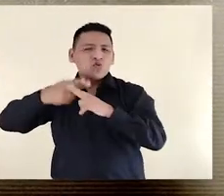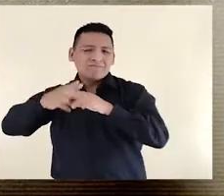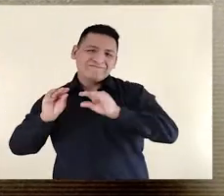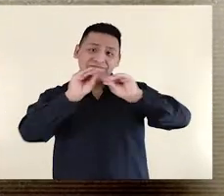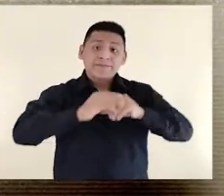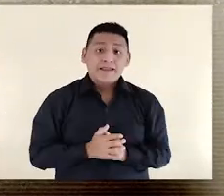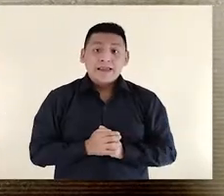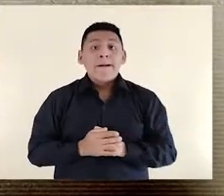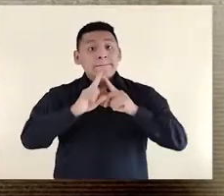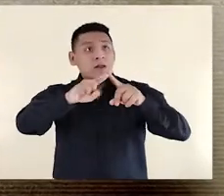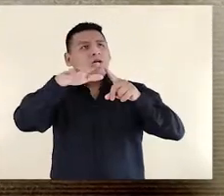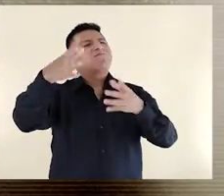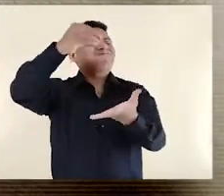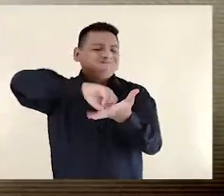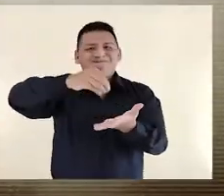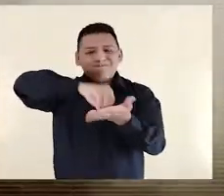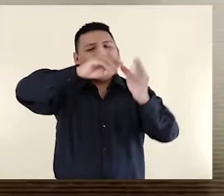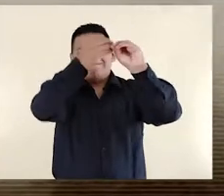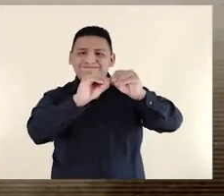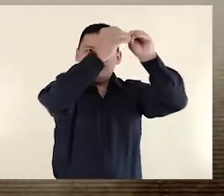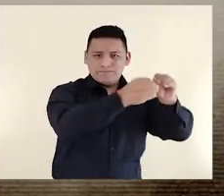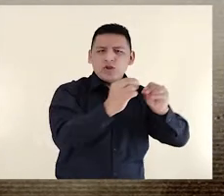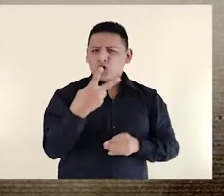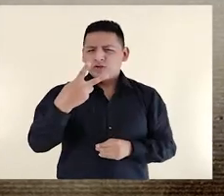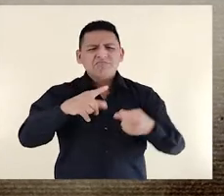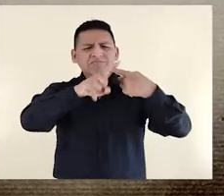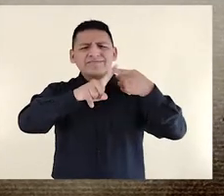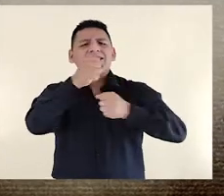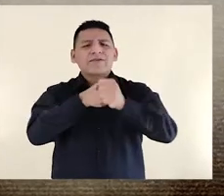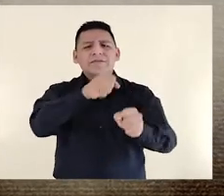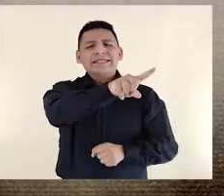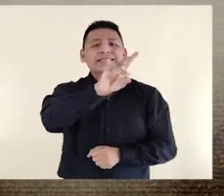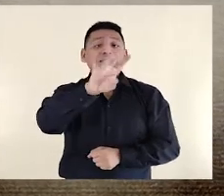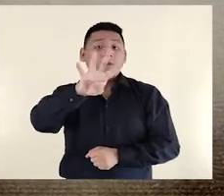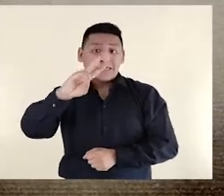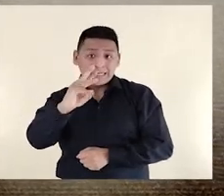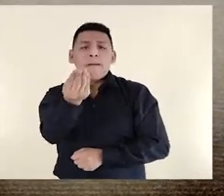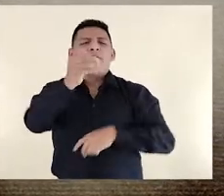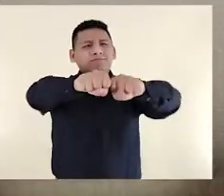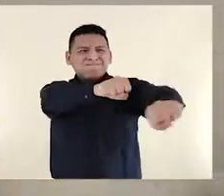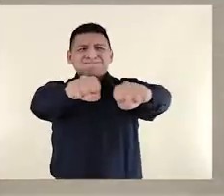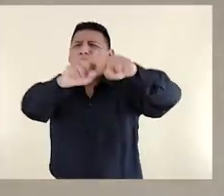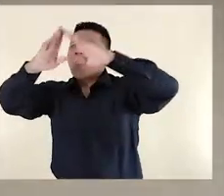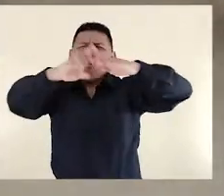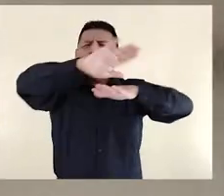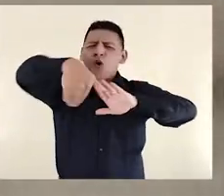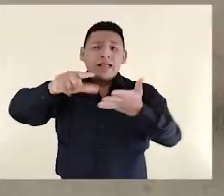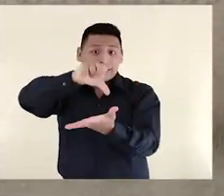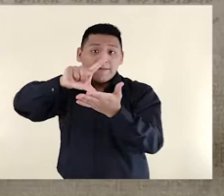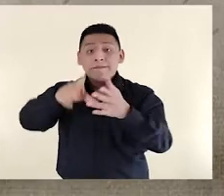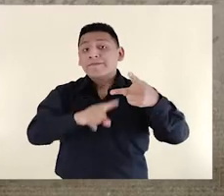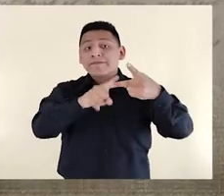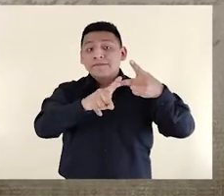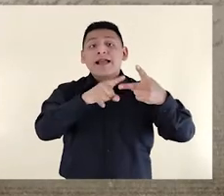nombre. Sin embargo, debió ser reconstruida dos veces, una después de 1746, con el cataclismo que tumbó casi toda Lima,